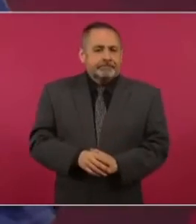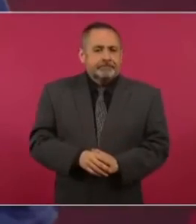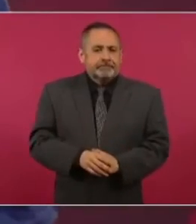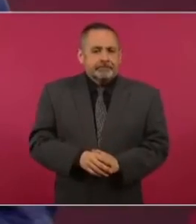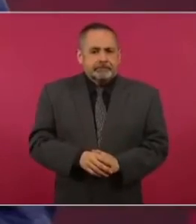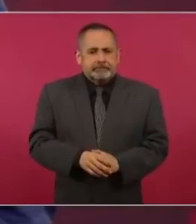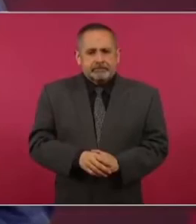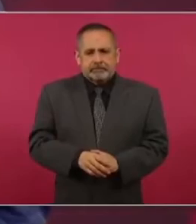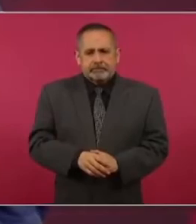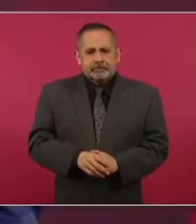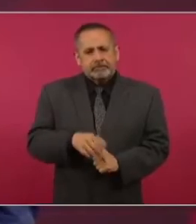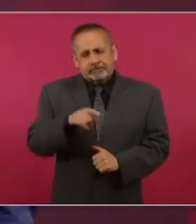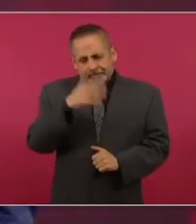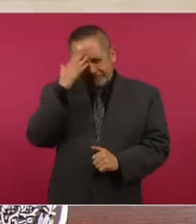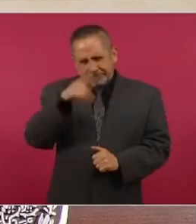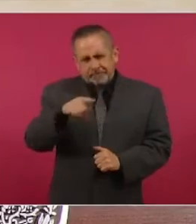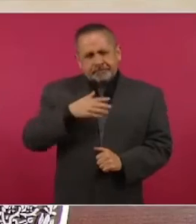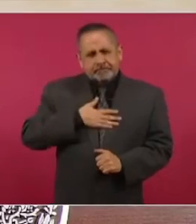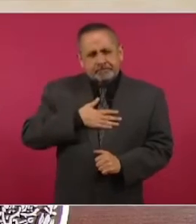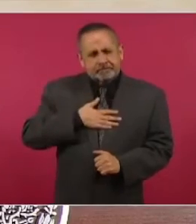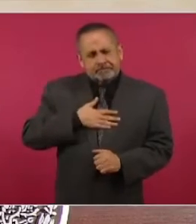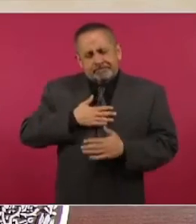Ya ven que a mí me gusta desayunar